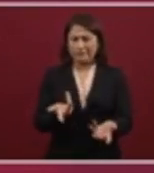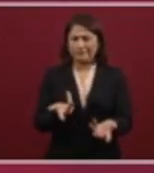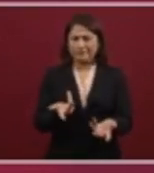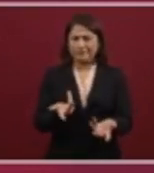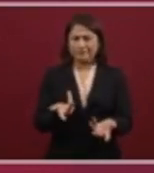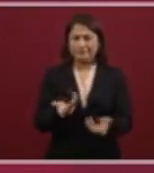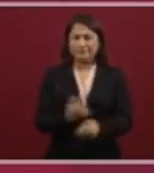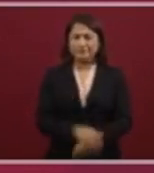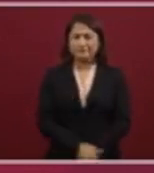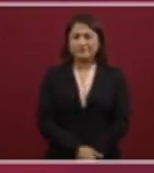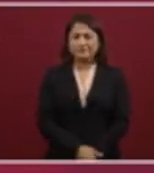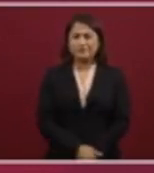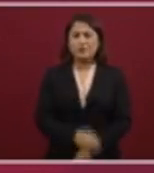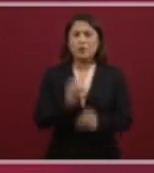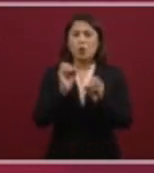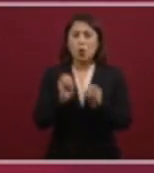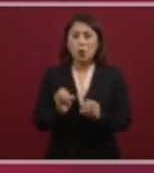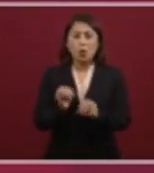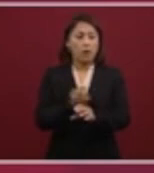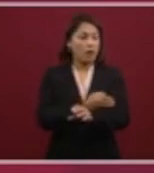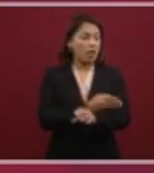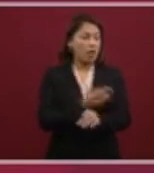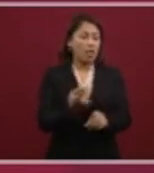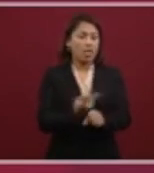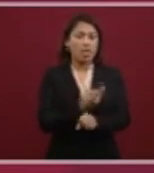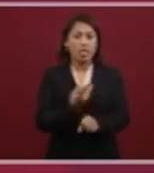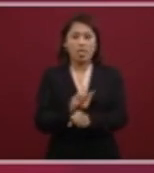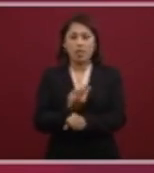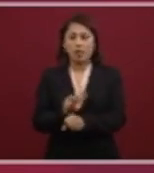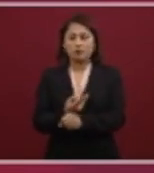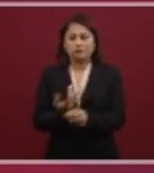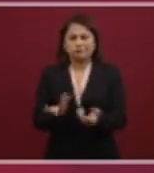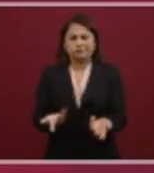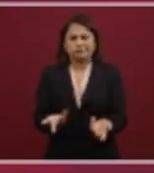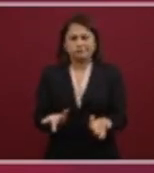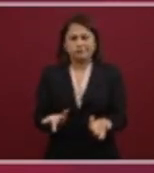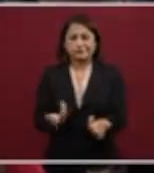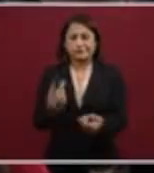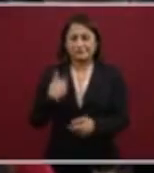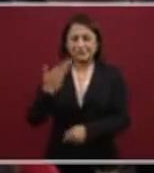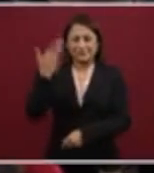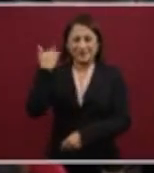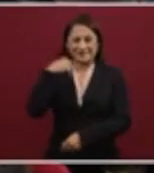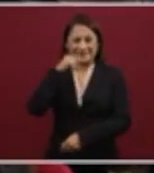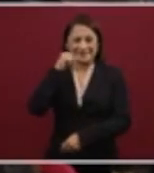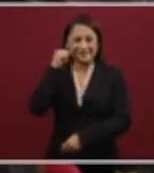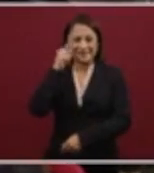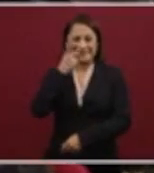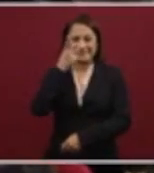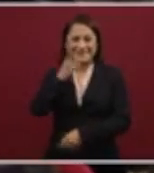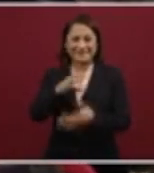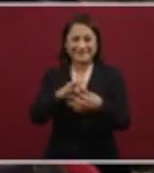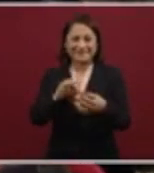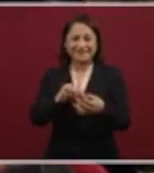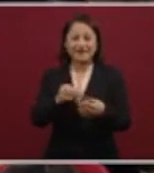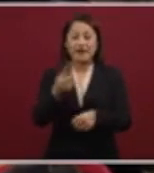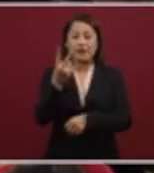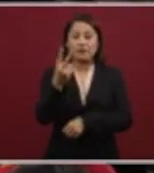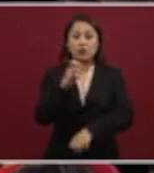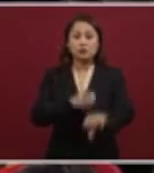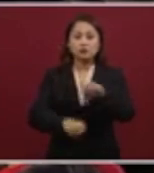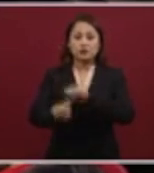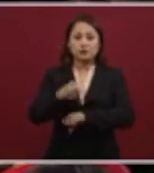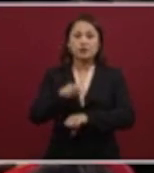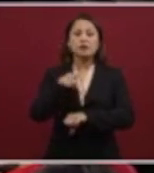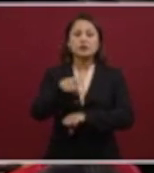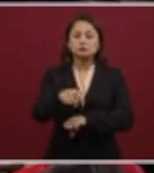o no ha dado resultado? Les decía yo ayer, solo dos empresas van a tener producción